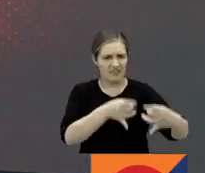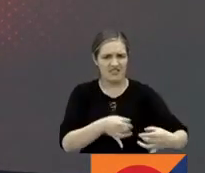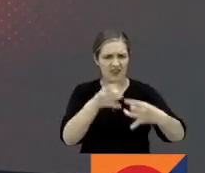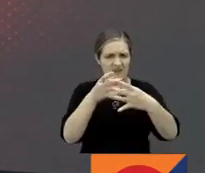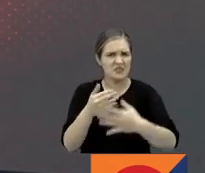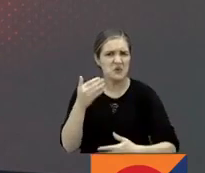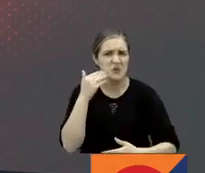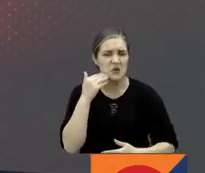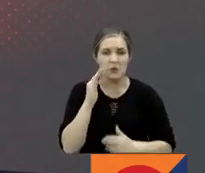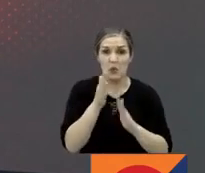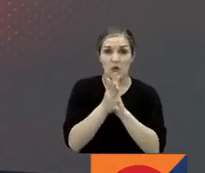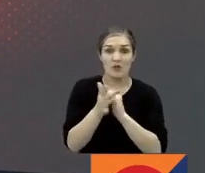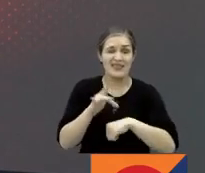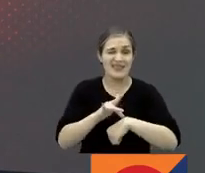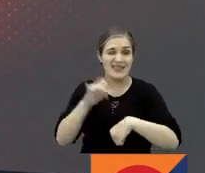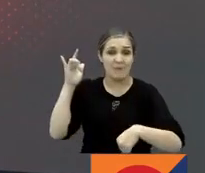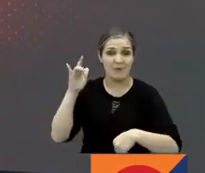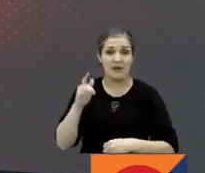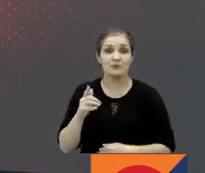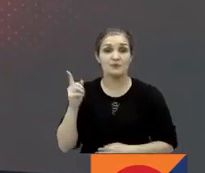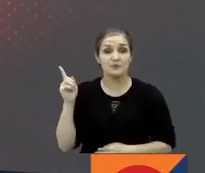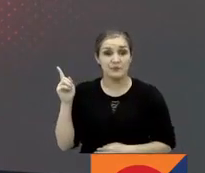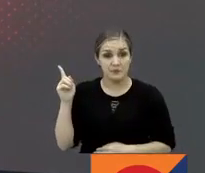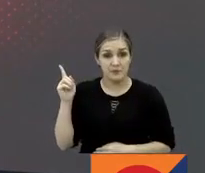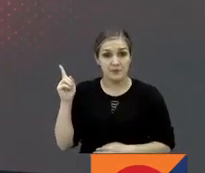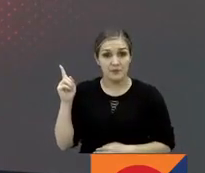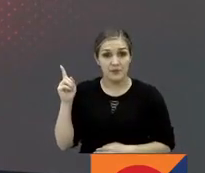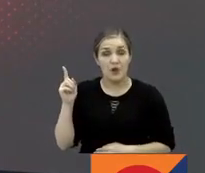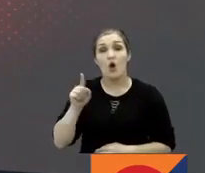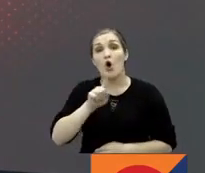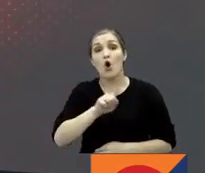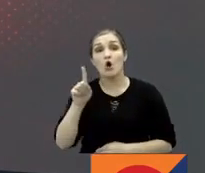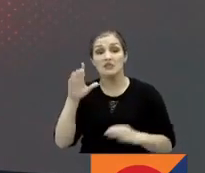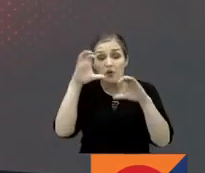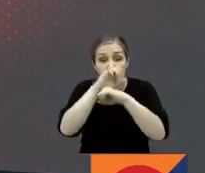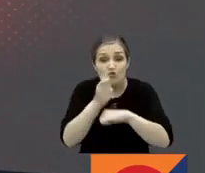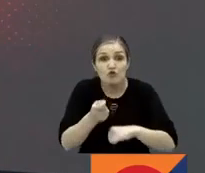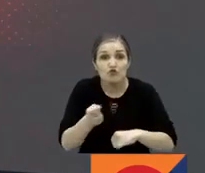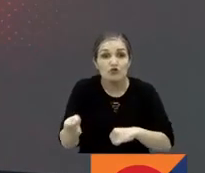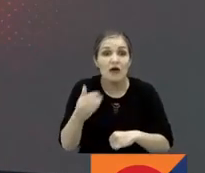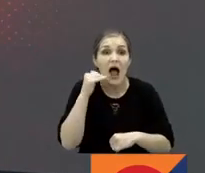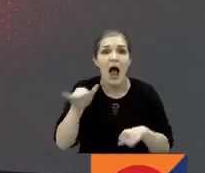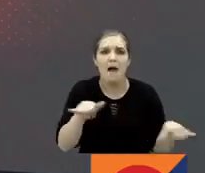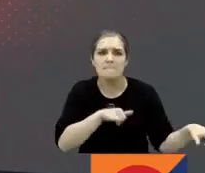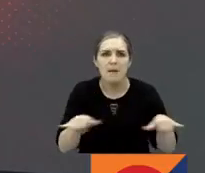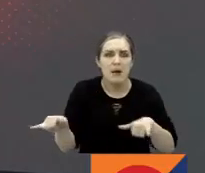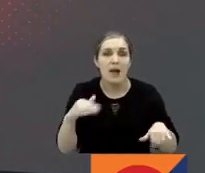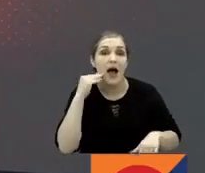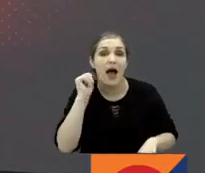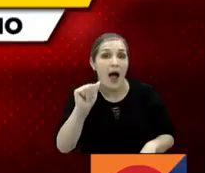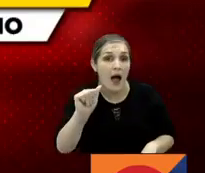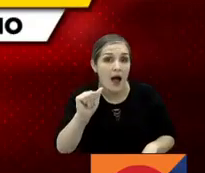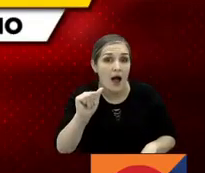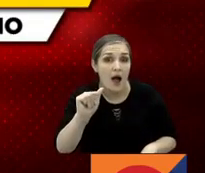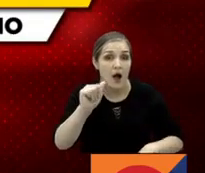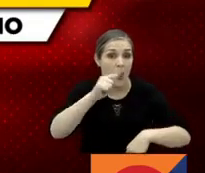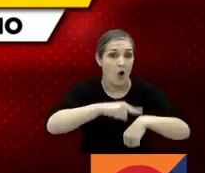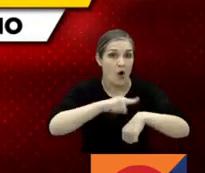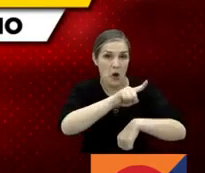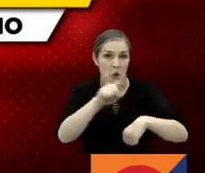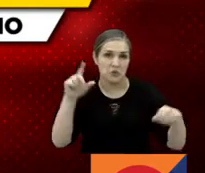Mucha atención, hay que madrugar, Lina y Damaris, para que estén atentas. Paula Patiño en ruta a las 11 de la noche. Nos esperamos una